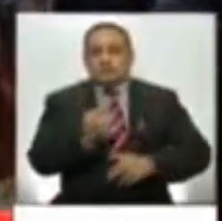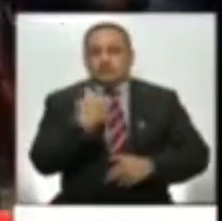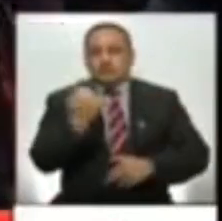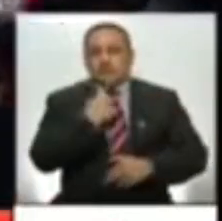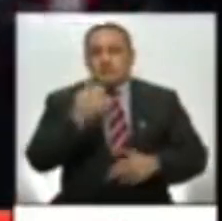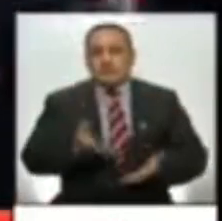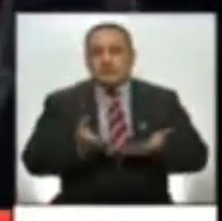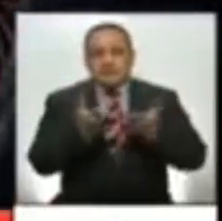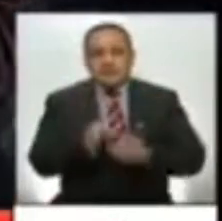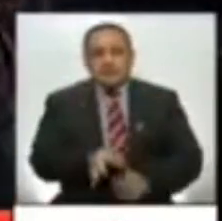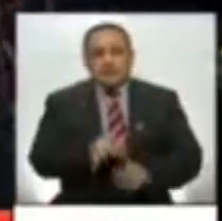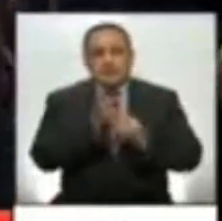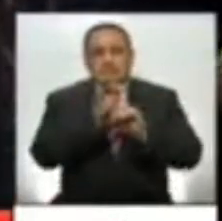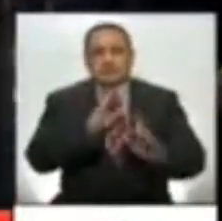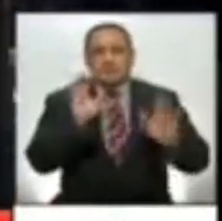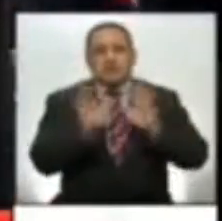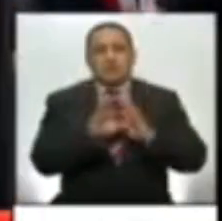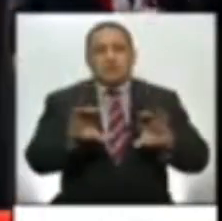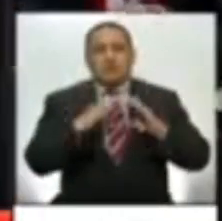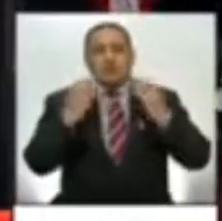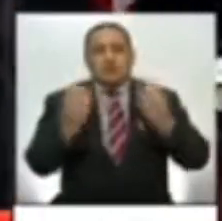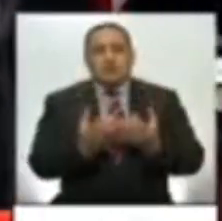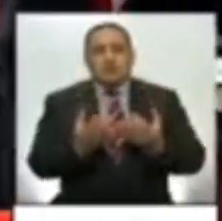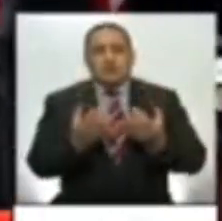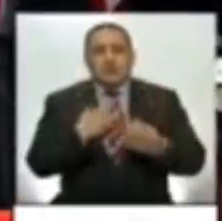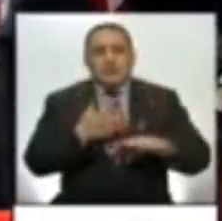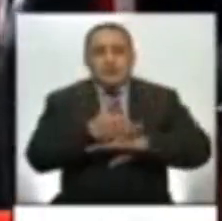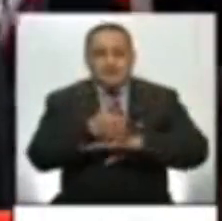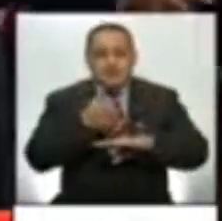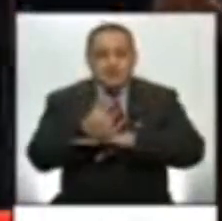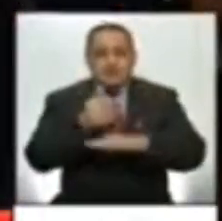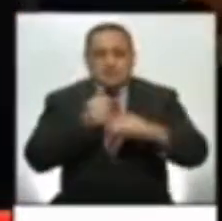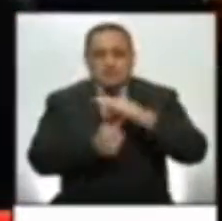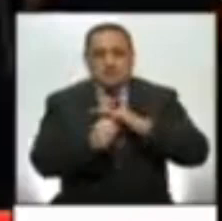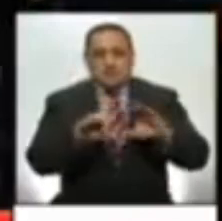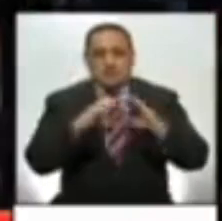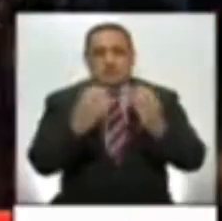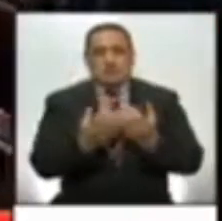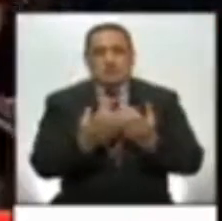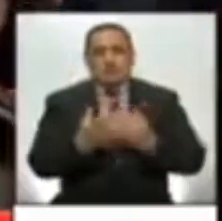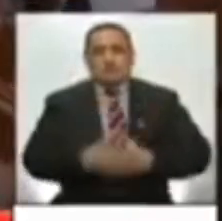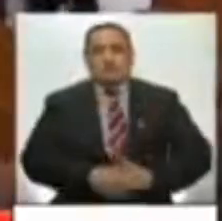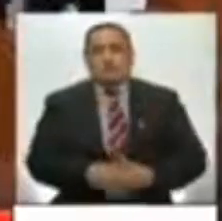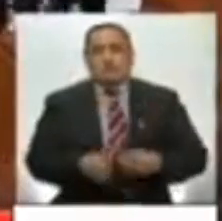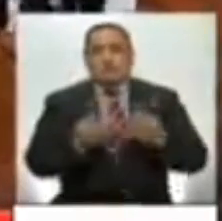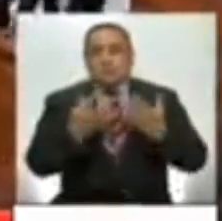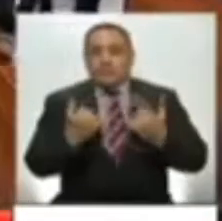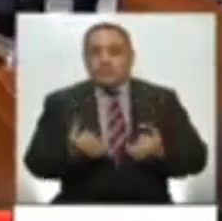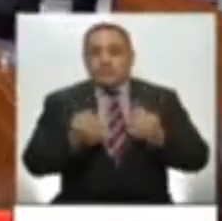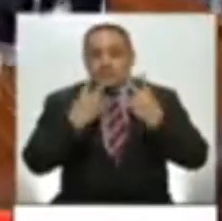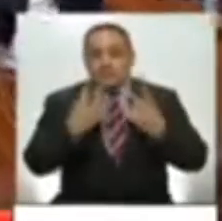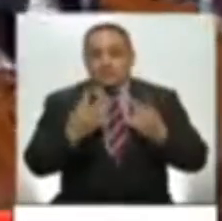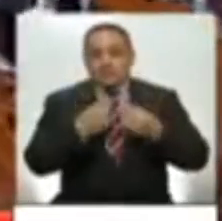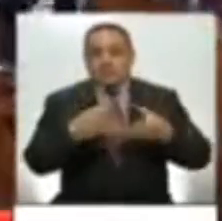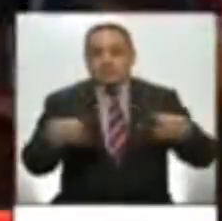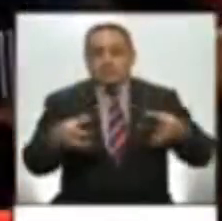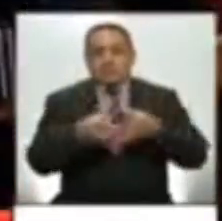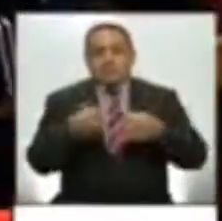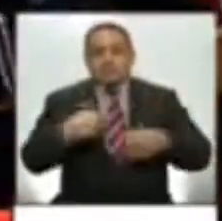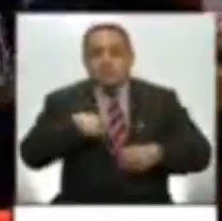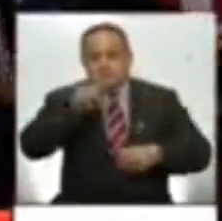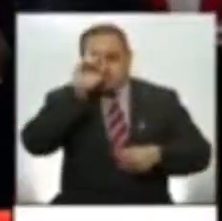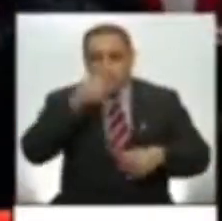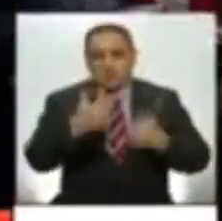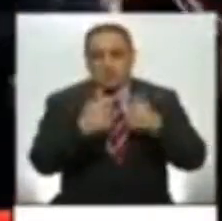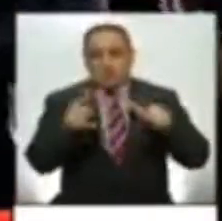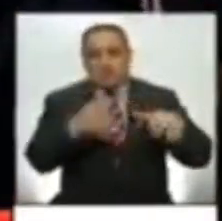la exclusividad la tengan los congresistas el ingreso aquí al hemiciclo principal. De esa manera vemos que la bancada de Perú Libre se